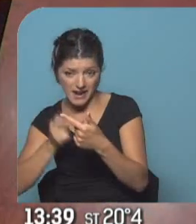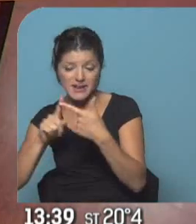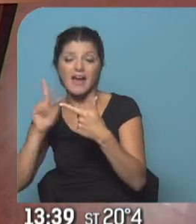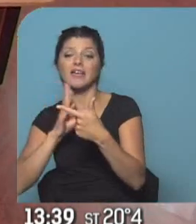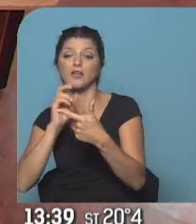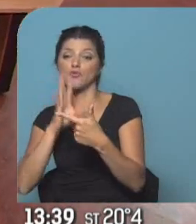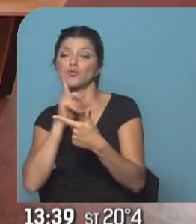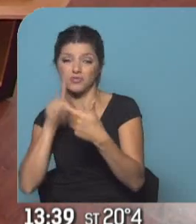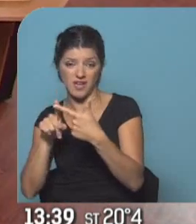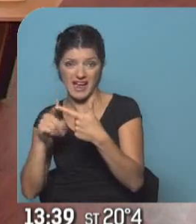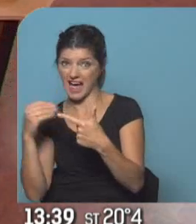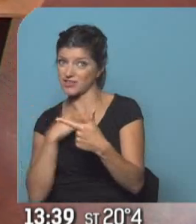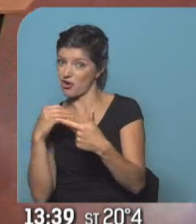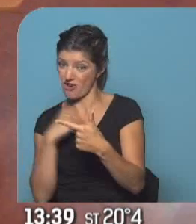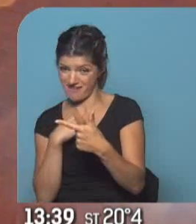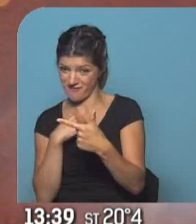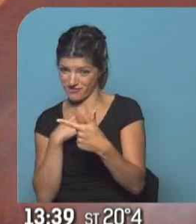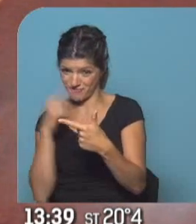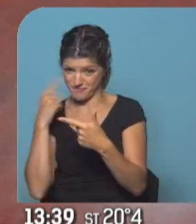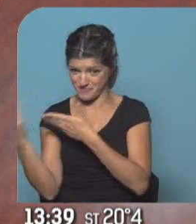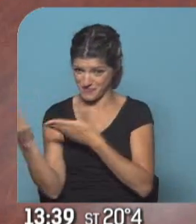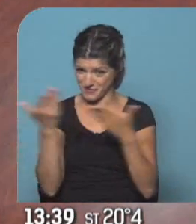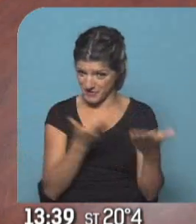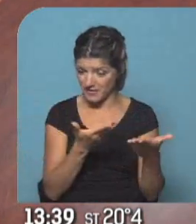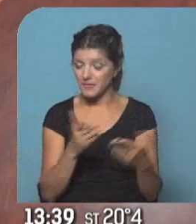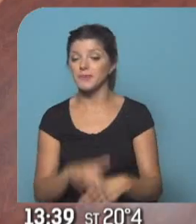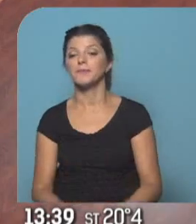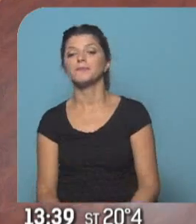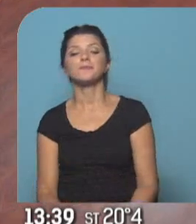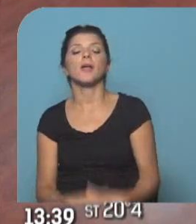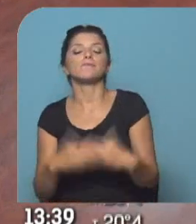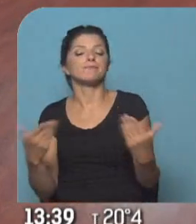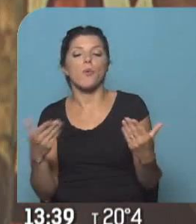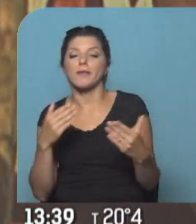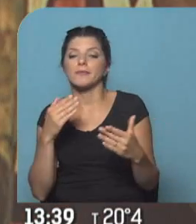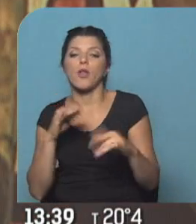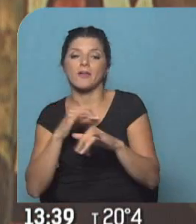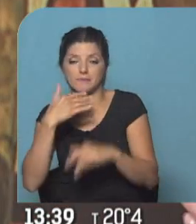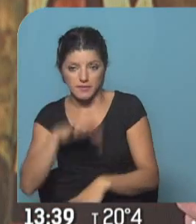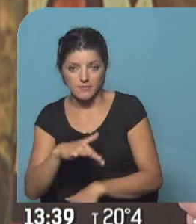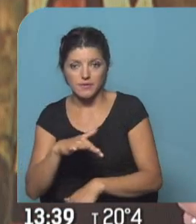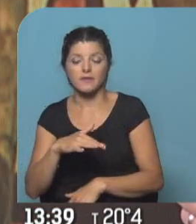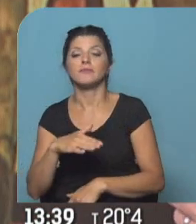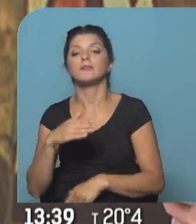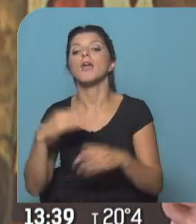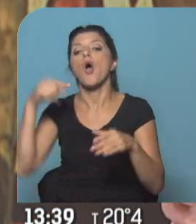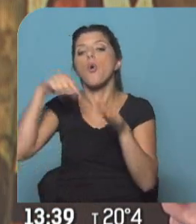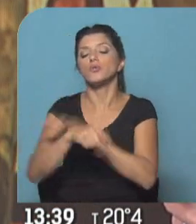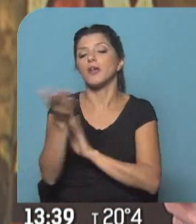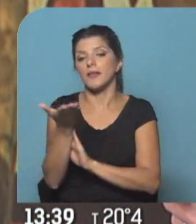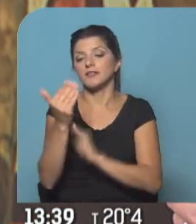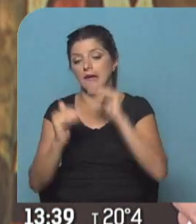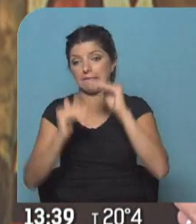mayoría también. ¿Cuál es el mensaje en todo esto? Que bueno, que la ultraderecha surge y baja, surge y baja.